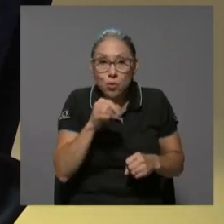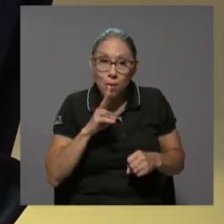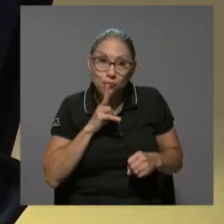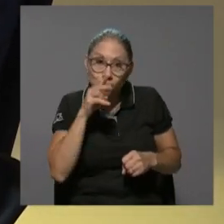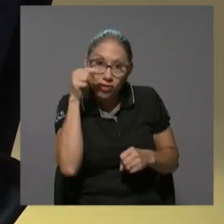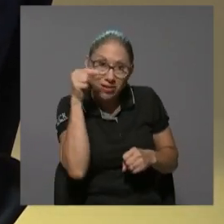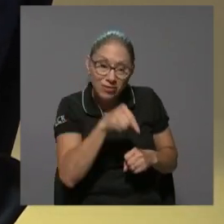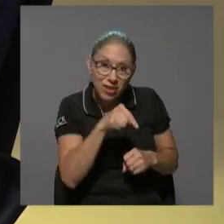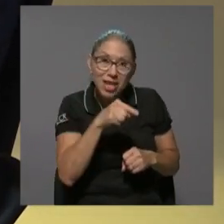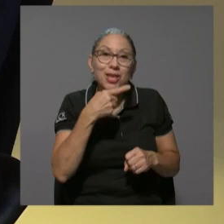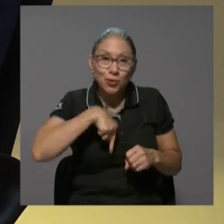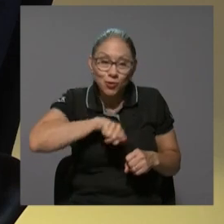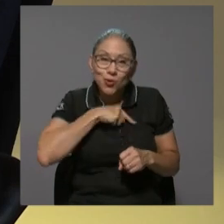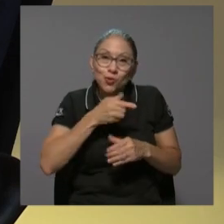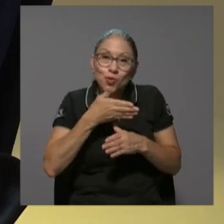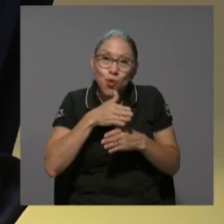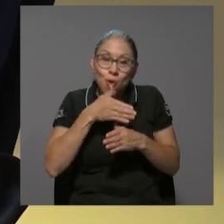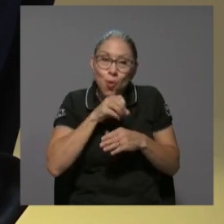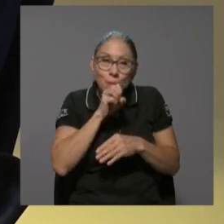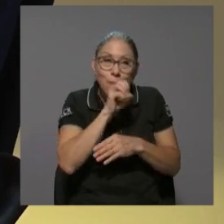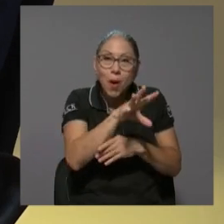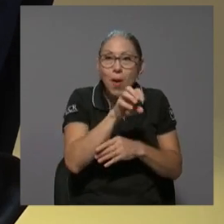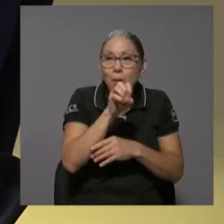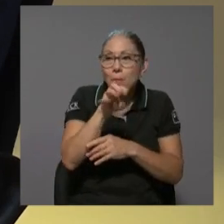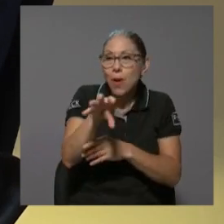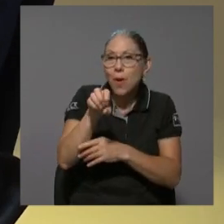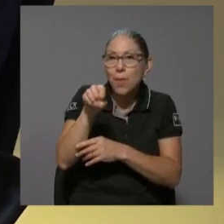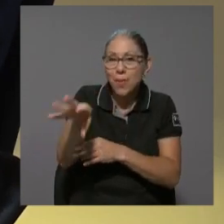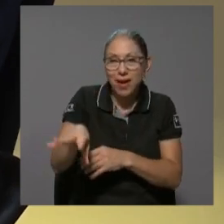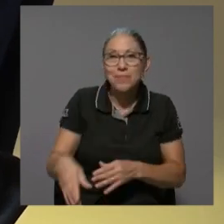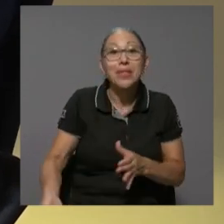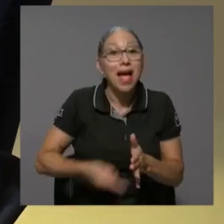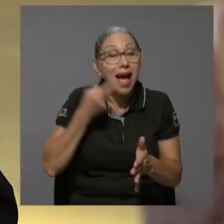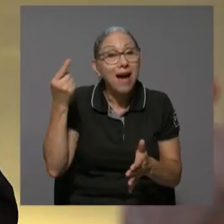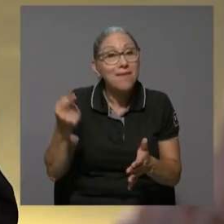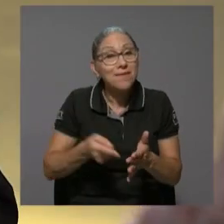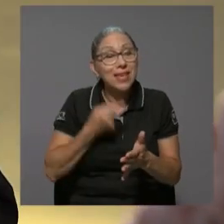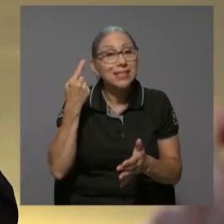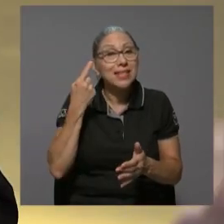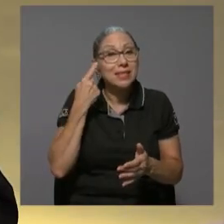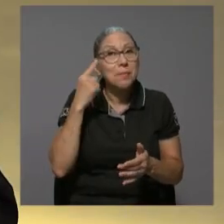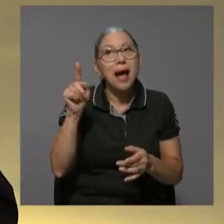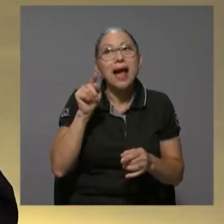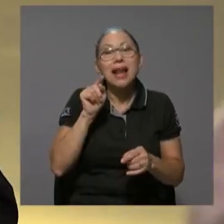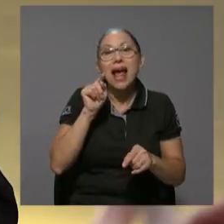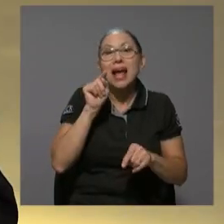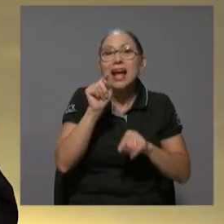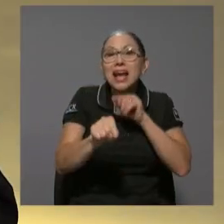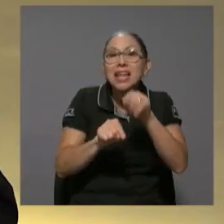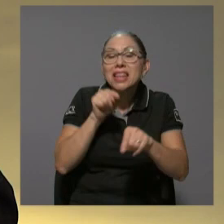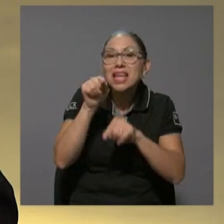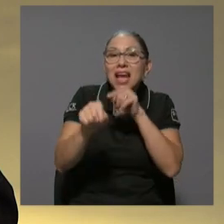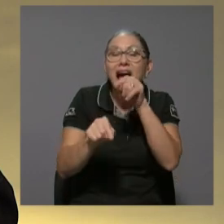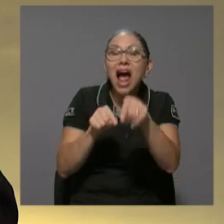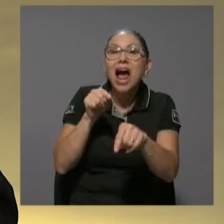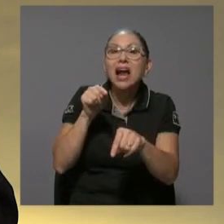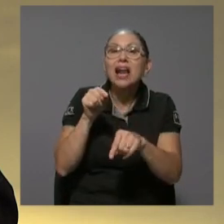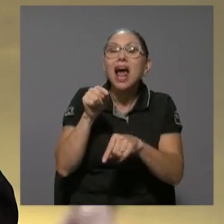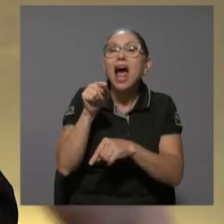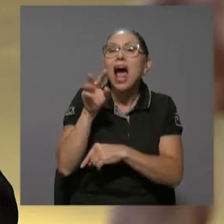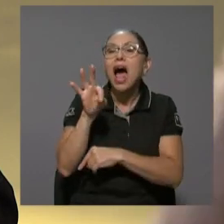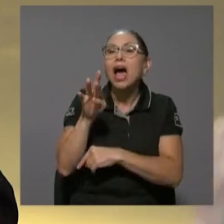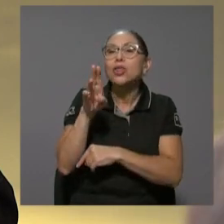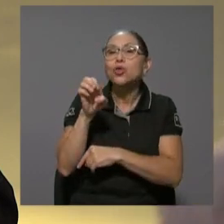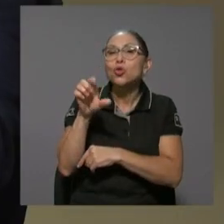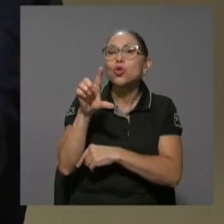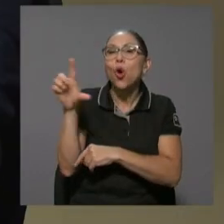veces para desestimular o para criticar a un troll o a alguien que difunde mensajes de odio, lo que